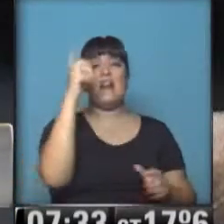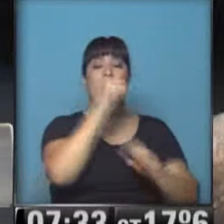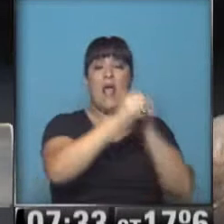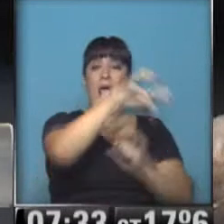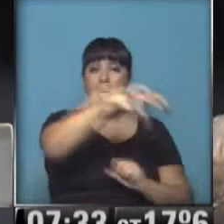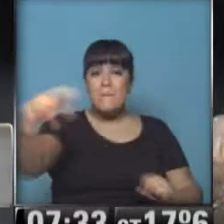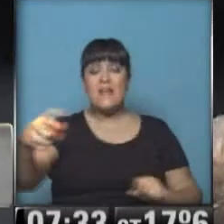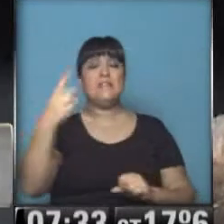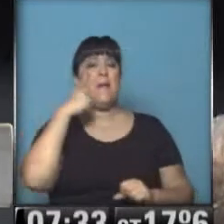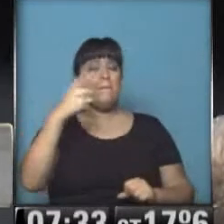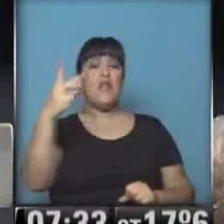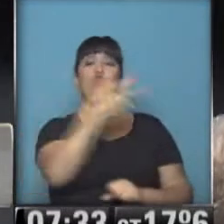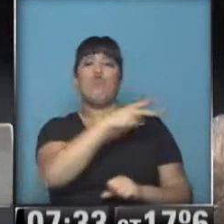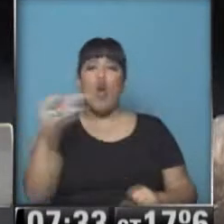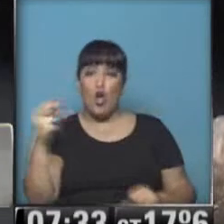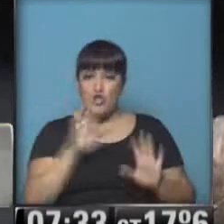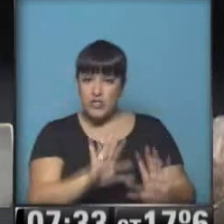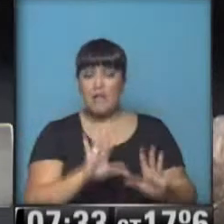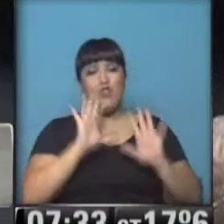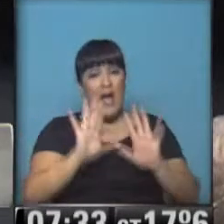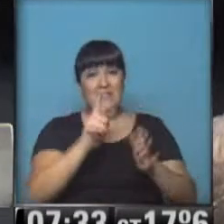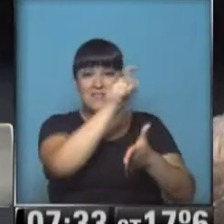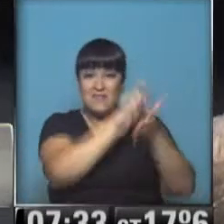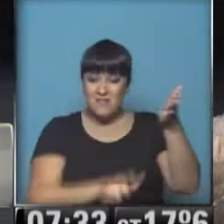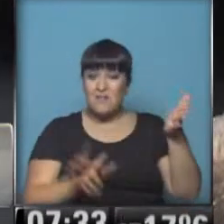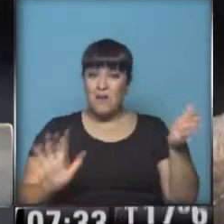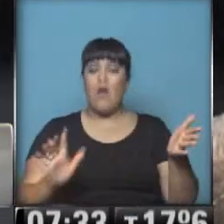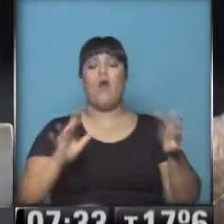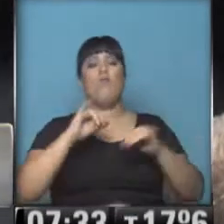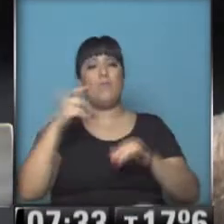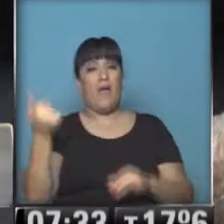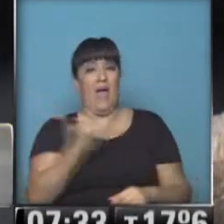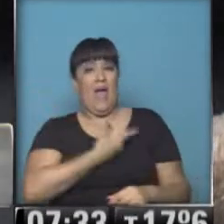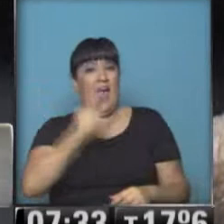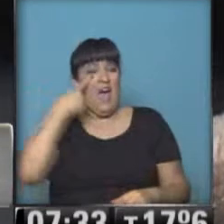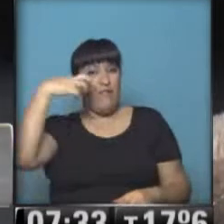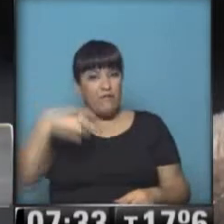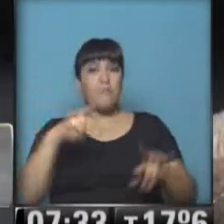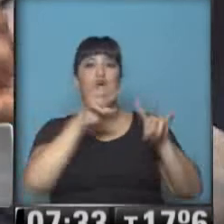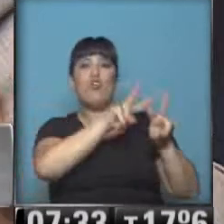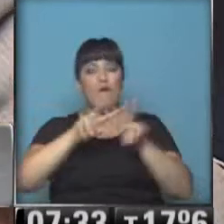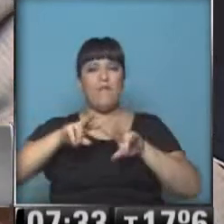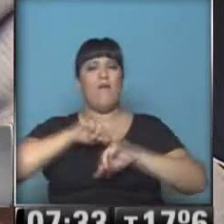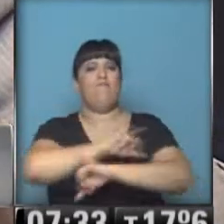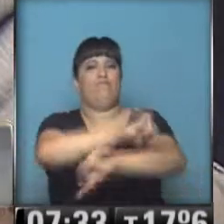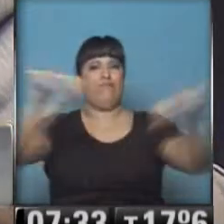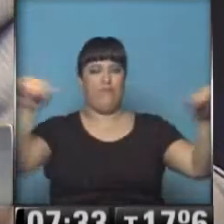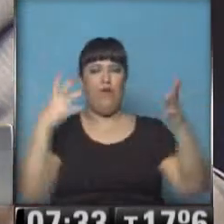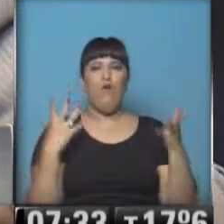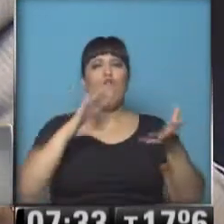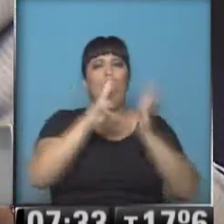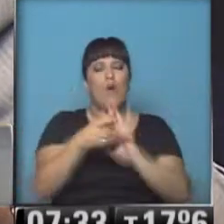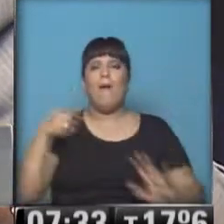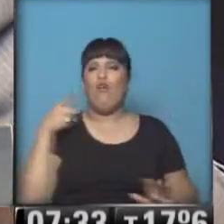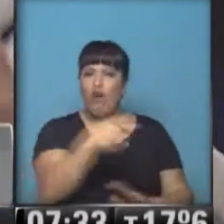y 1.200 usuarios de ese tipo de comprobantes serán publicados por la AFIP en su página web en el marco de una acción contra la